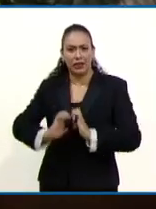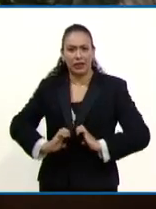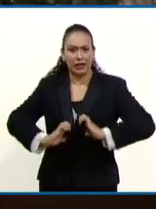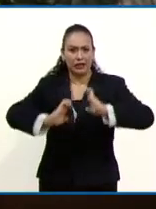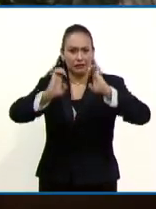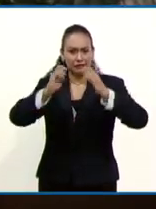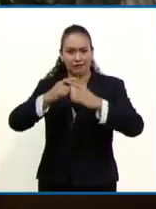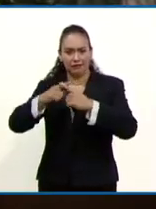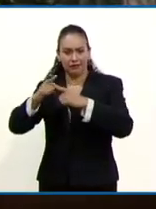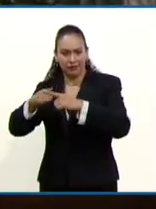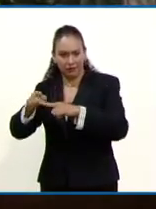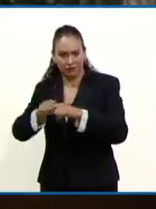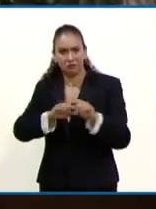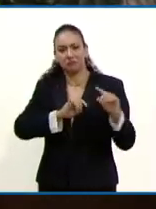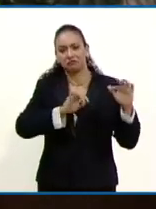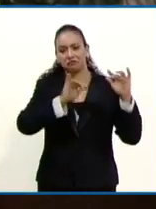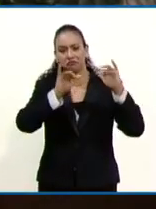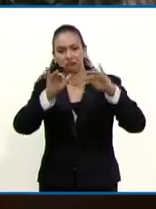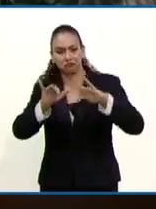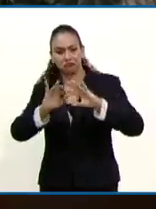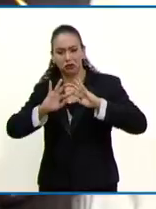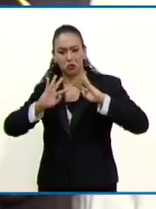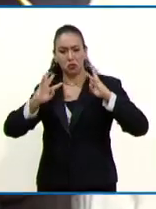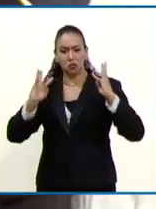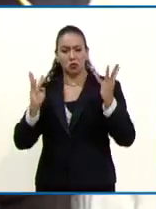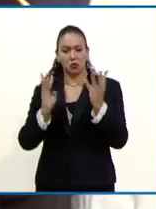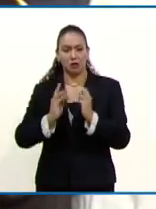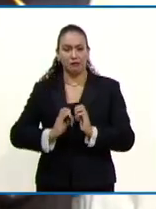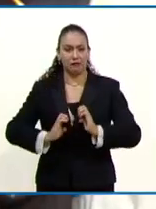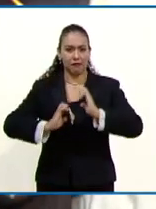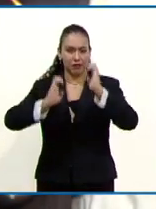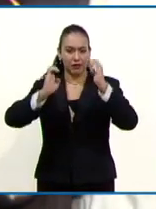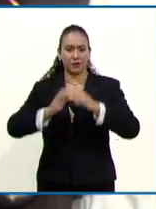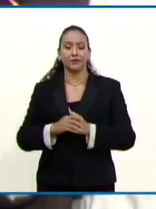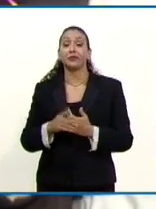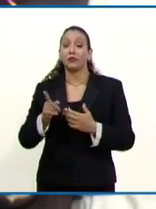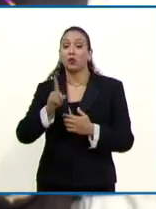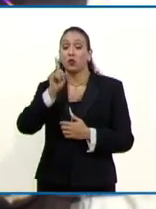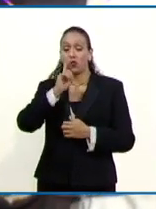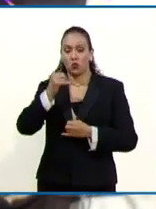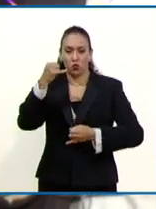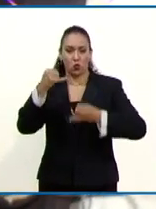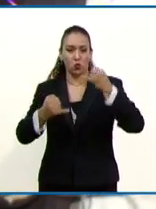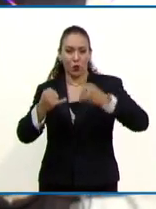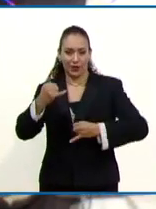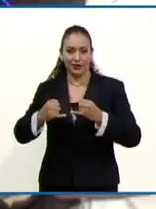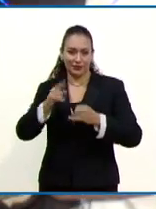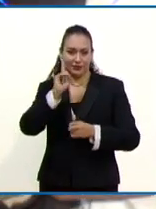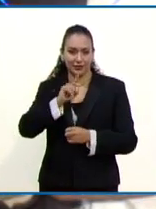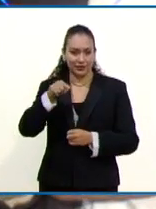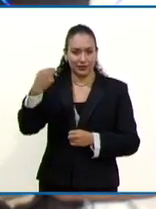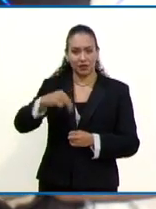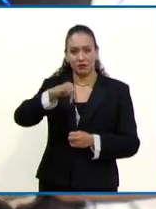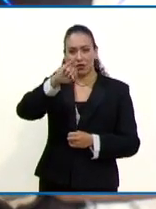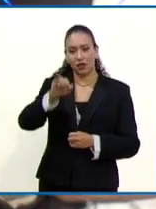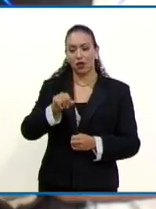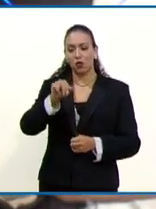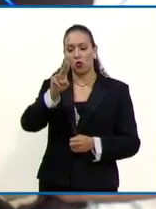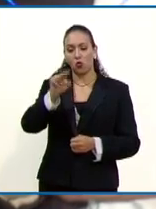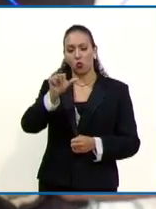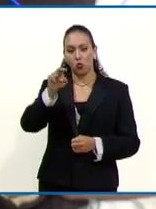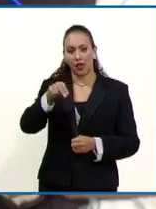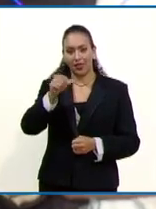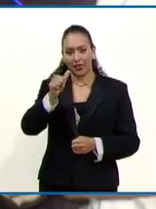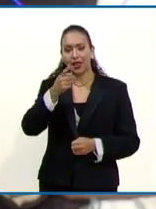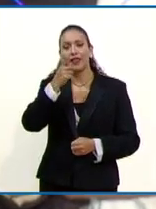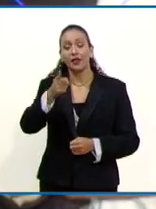de Justicia Federal de San Lázaro, la directora nacional de JUFET, la jueza Juana Fuentes Velázquez, aseguró que el futuro de nuestro país